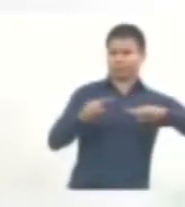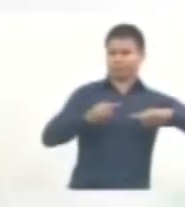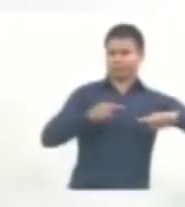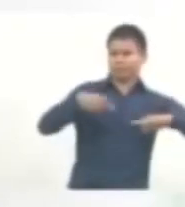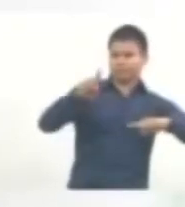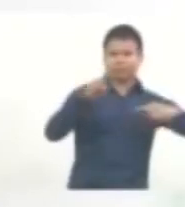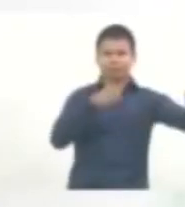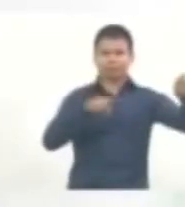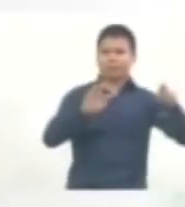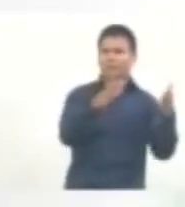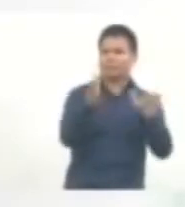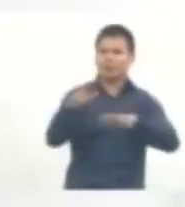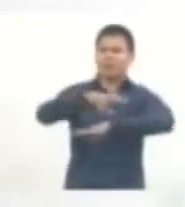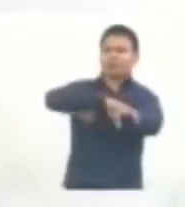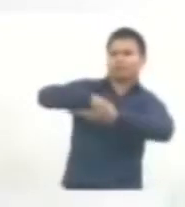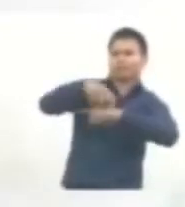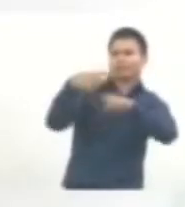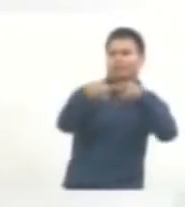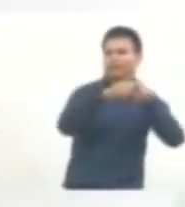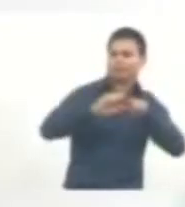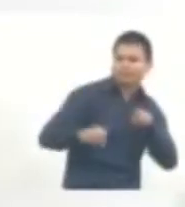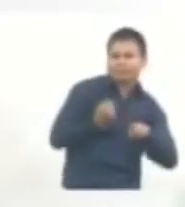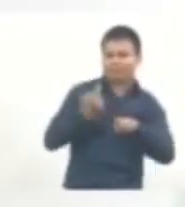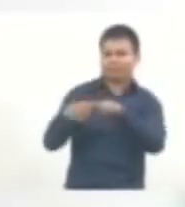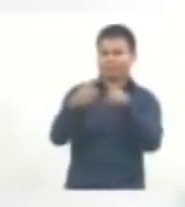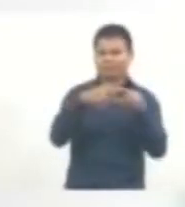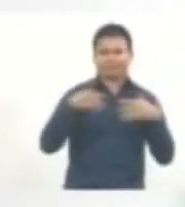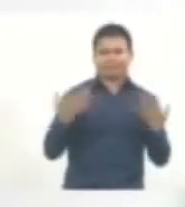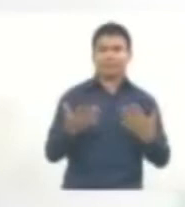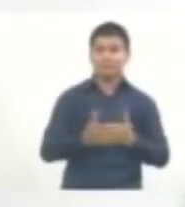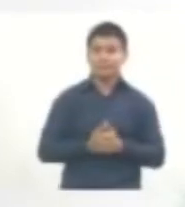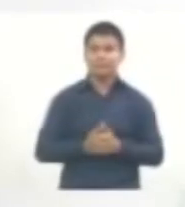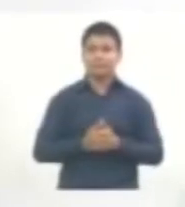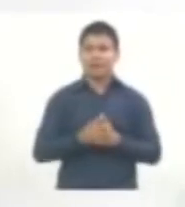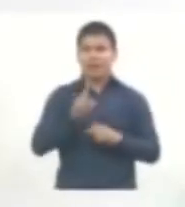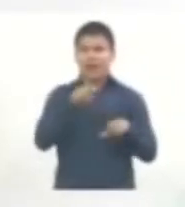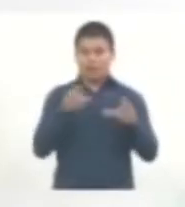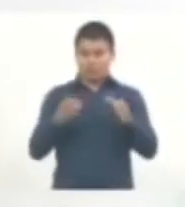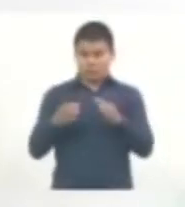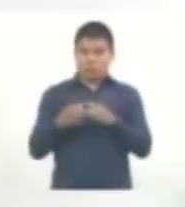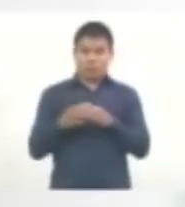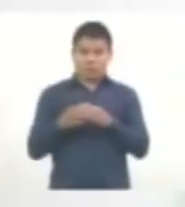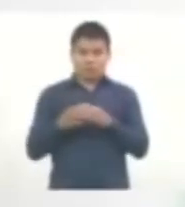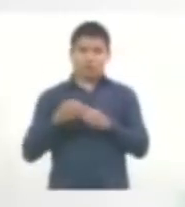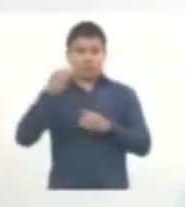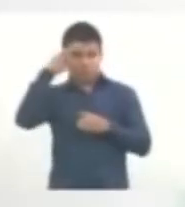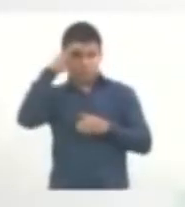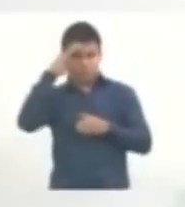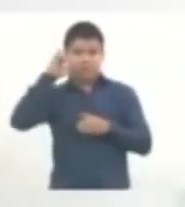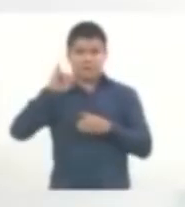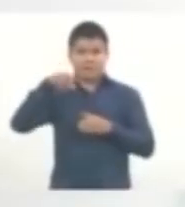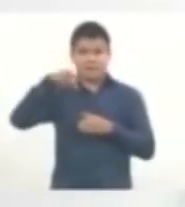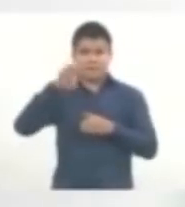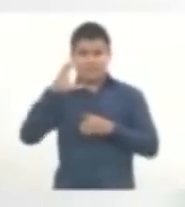con complicidad de funcionarios del INPEC, quienes facilitan que ellos cometan este